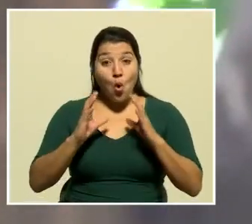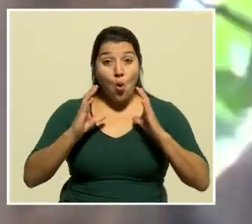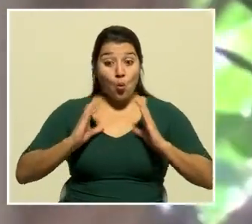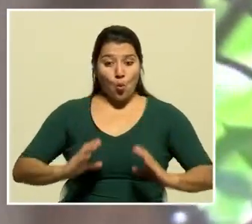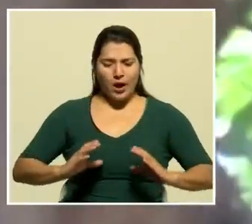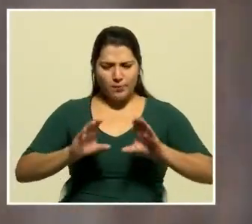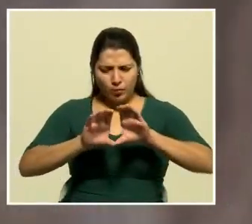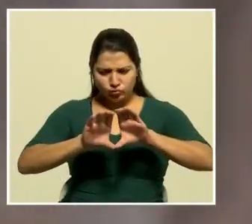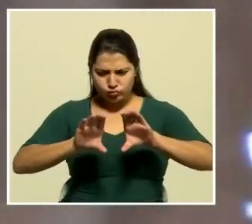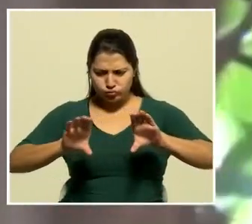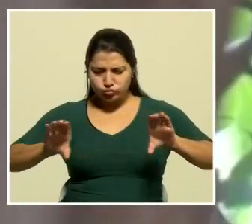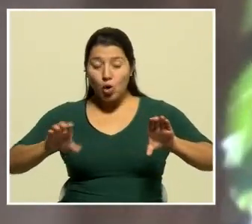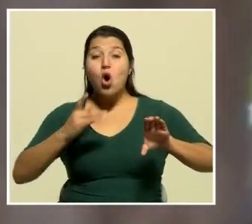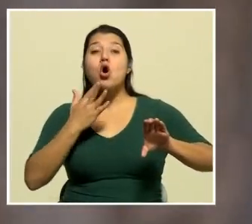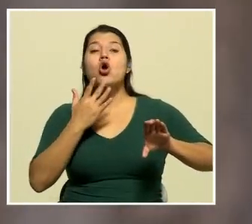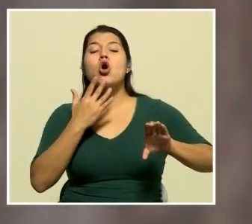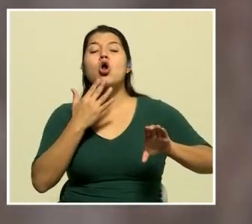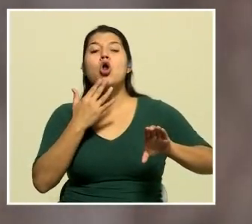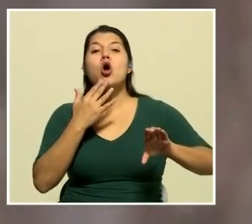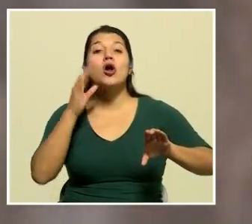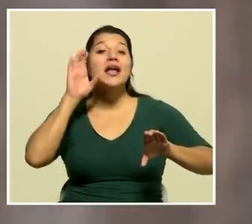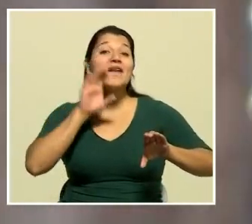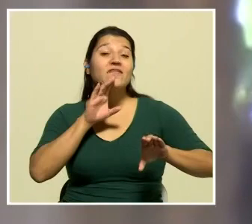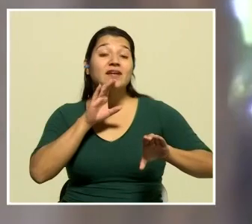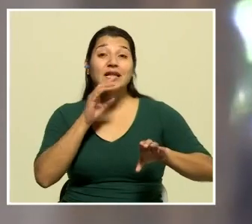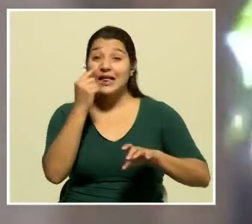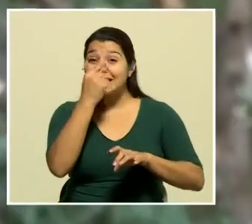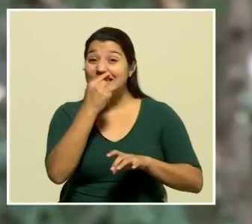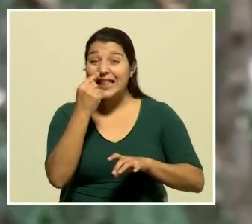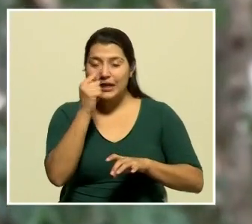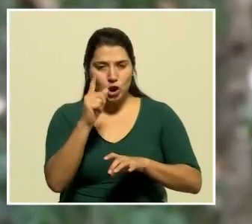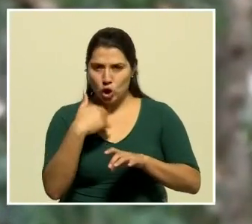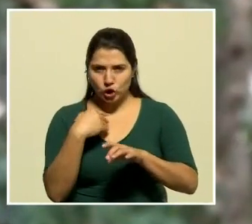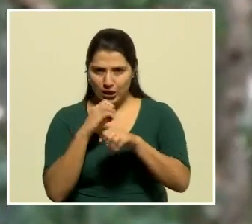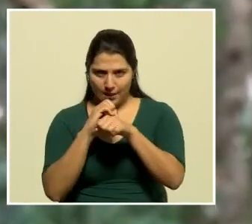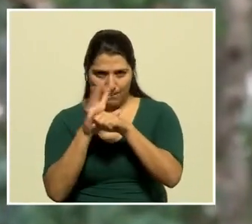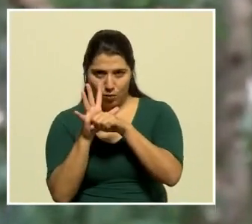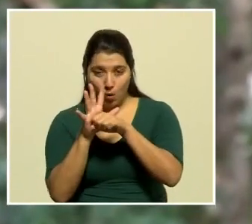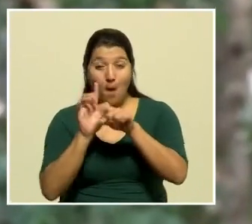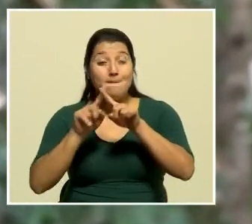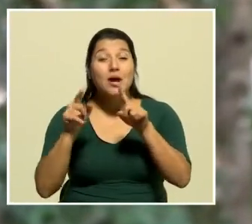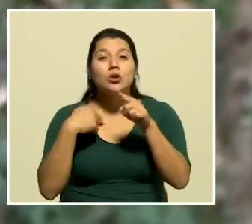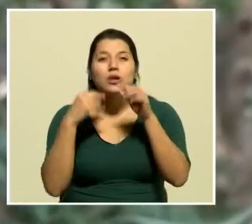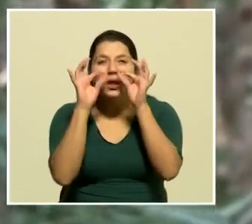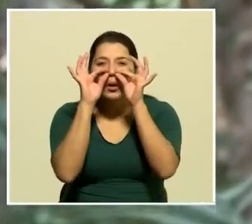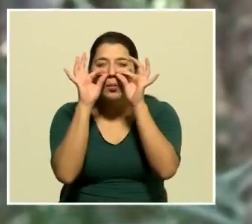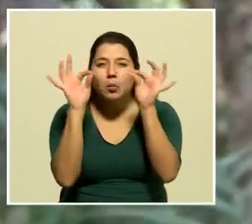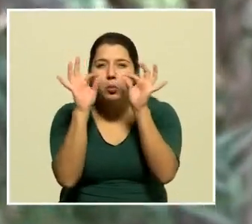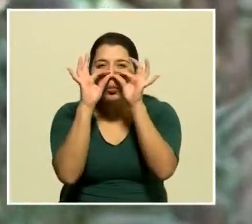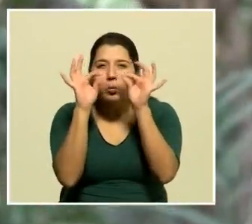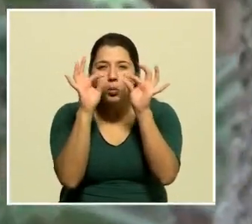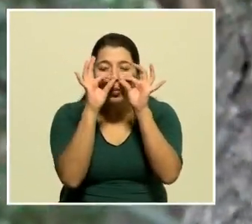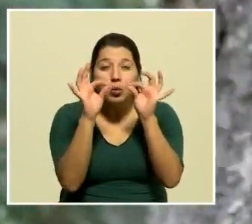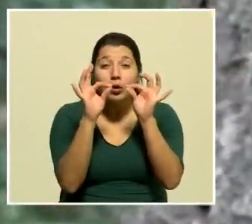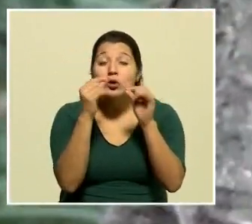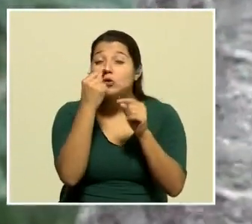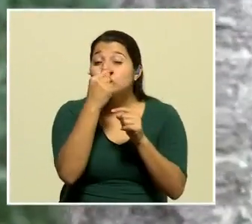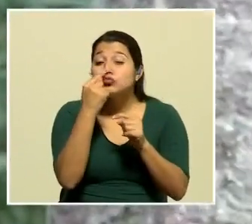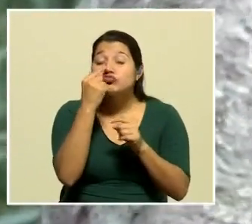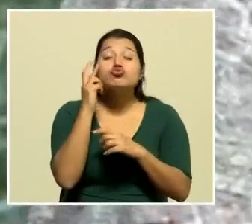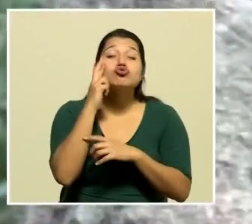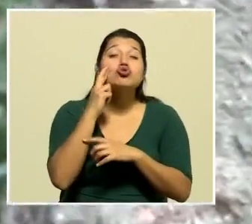y color café. Su nariz, que no tiene púas, tiene pelos a forma de un bigote. Es rosada,